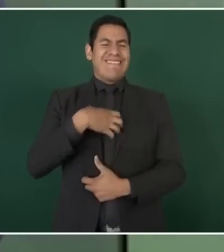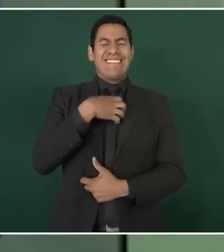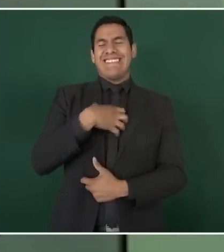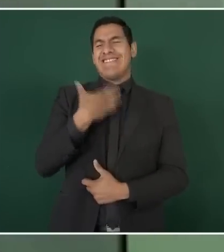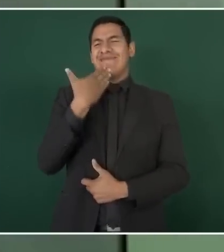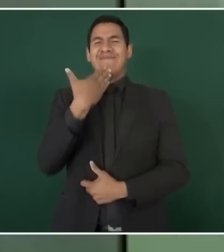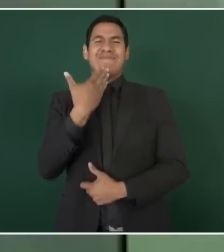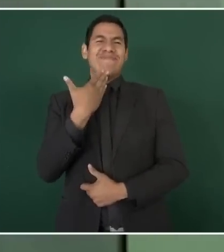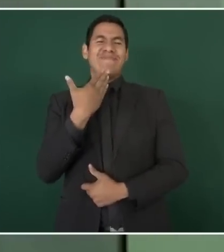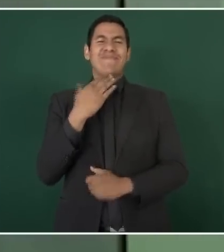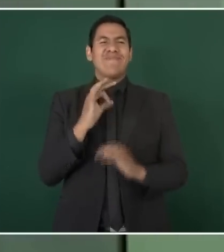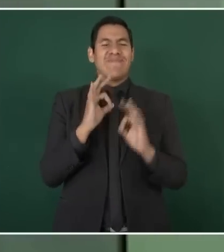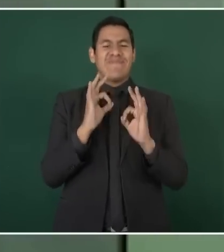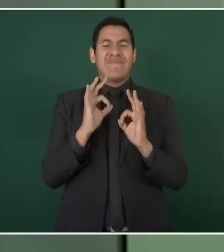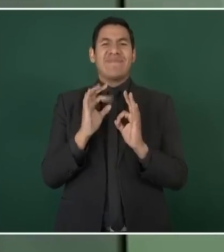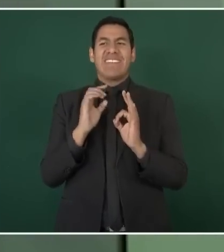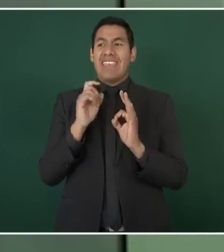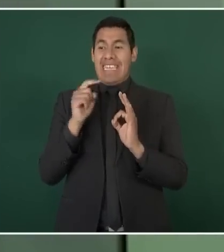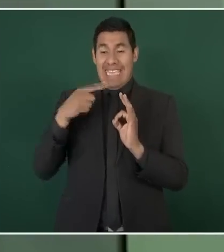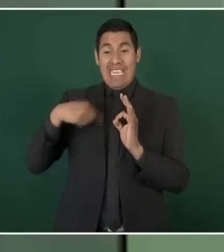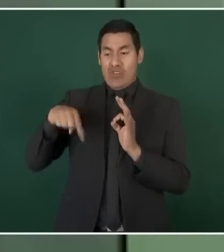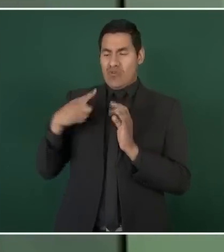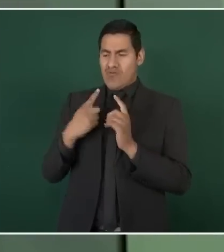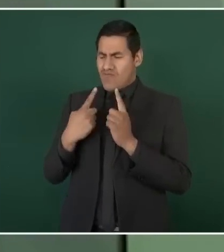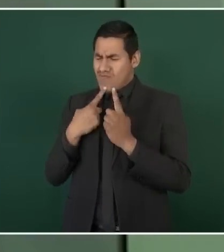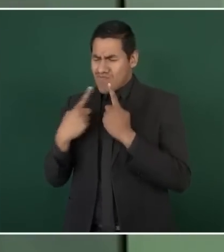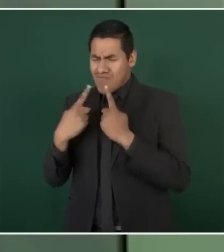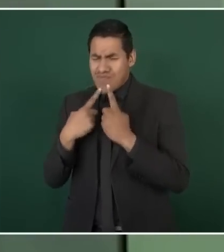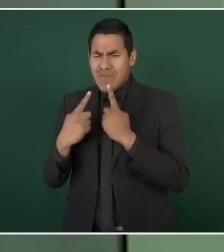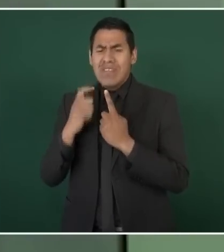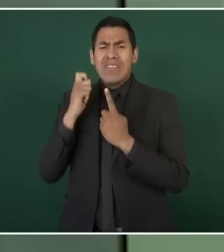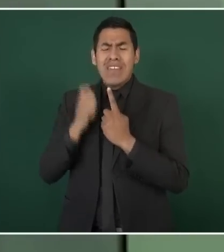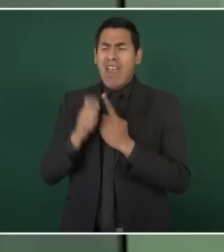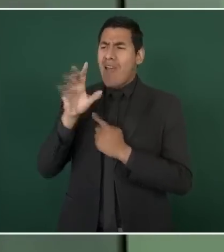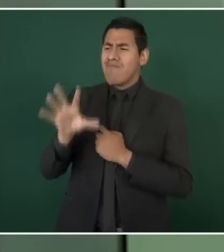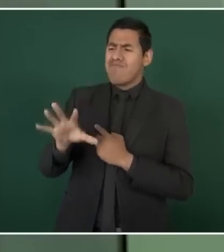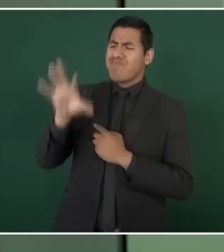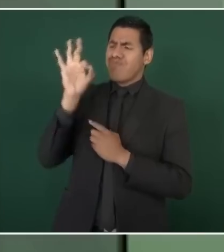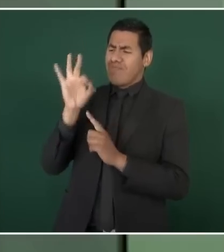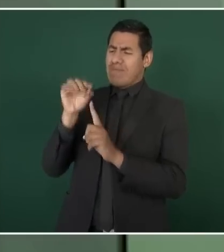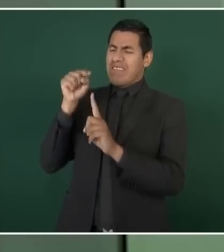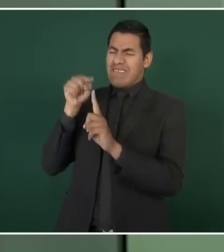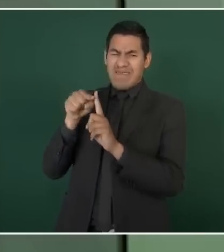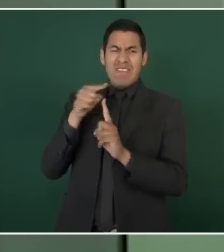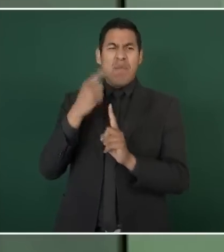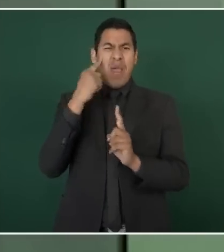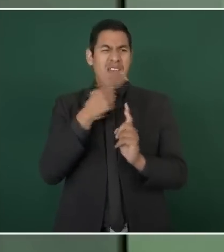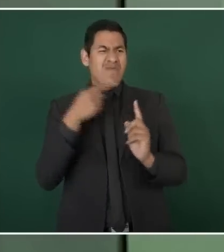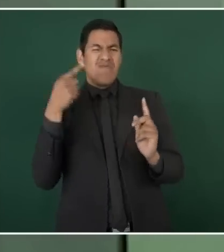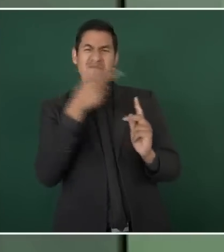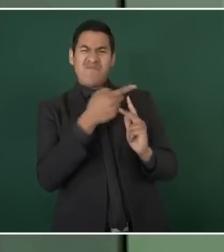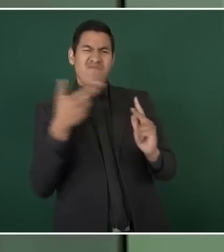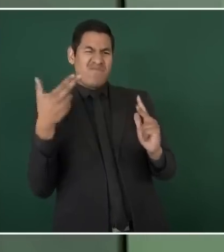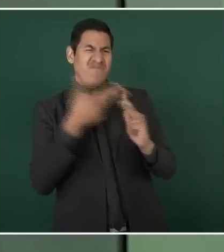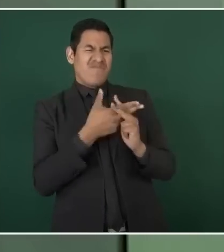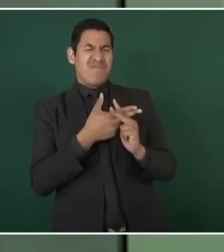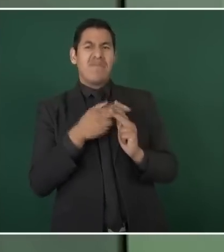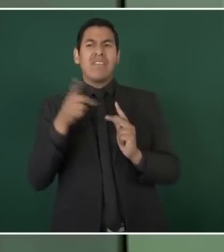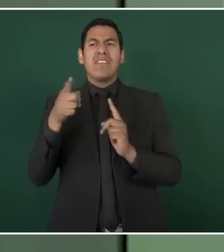autor material del crimen y la decisión recae en el mayor de